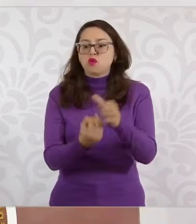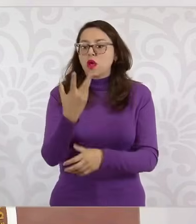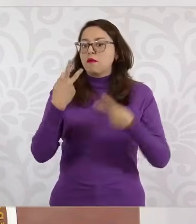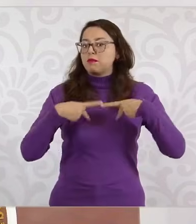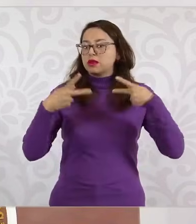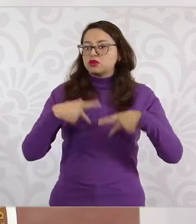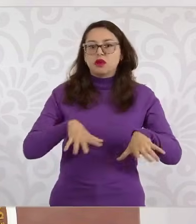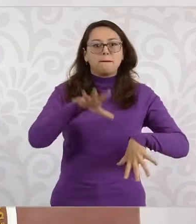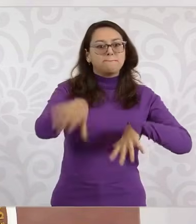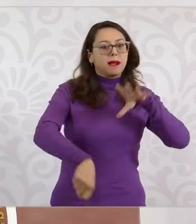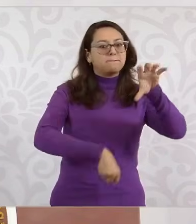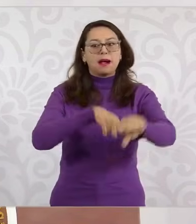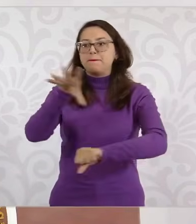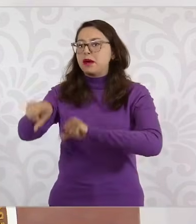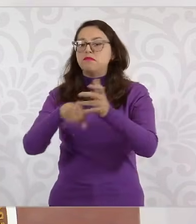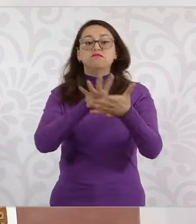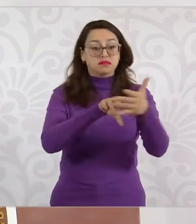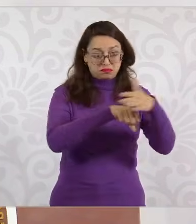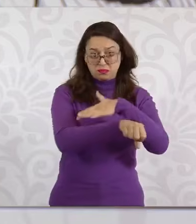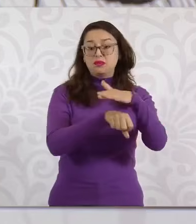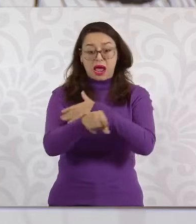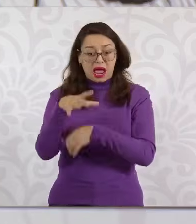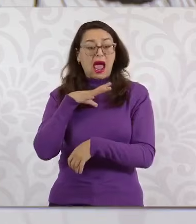otras investigaciones con nuevas detenciones.